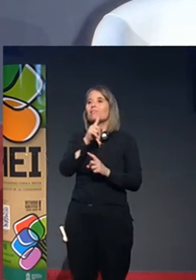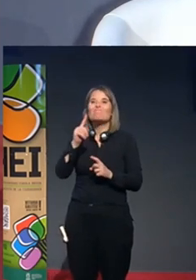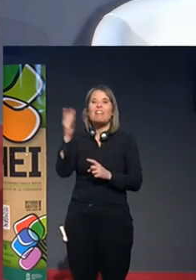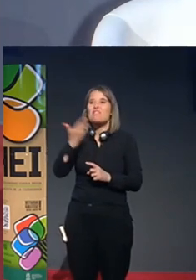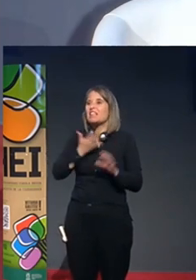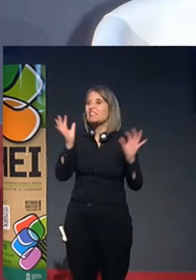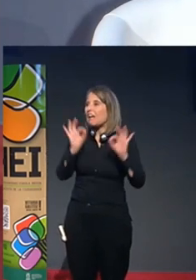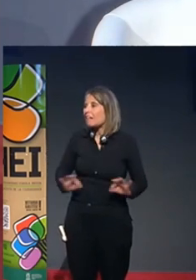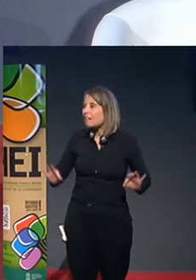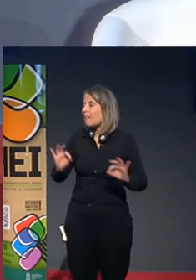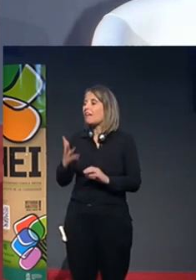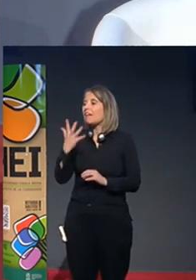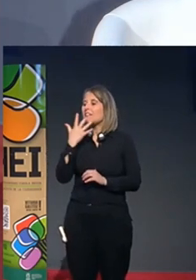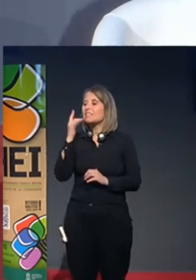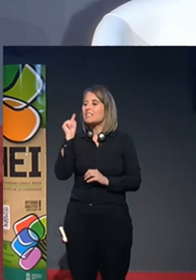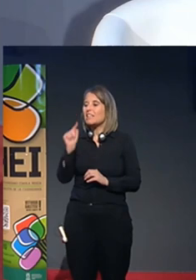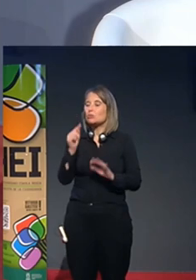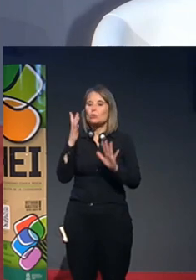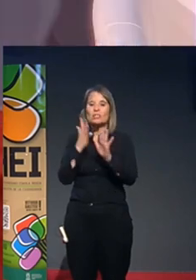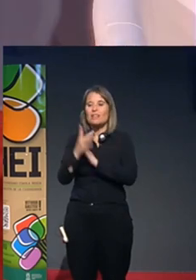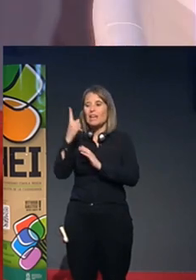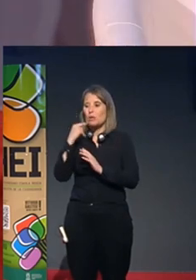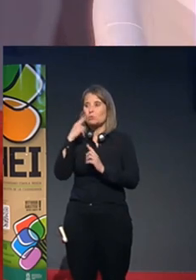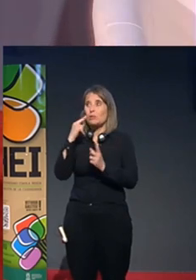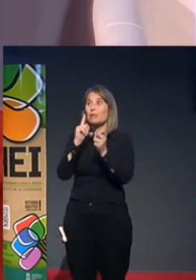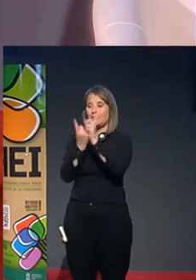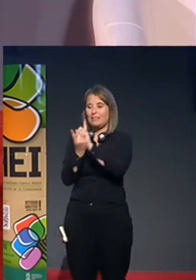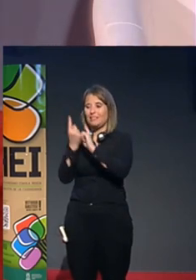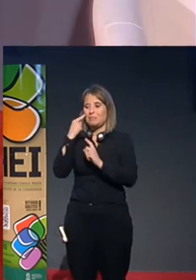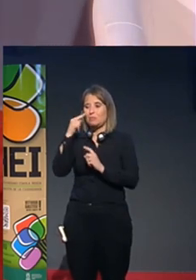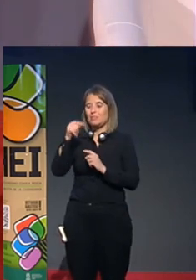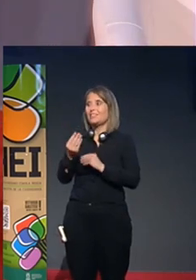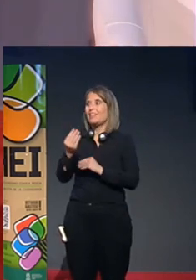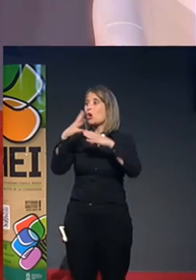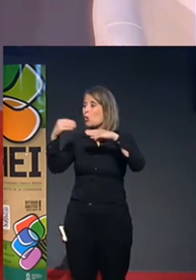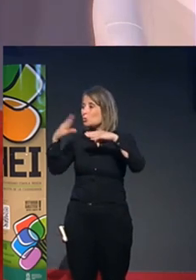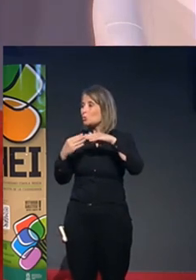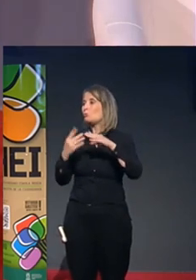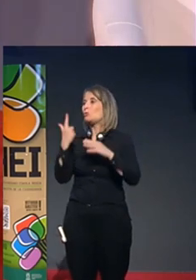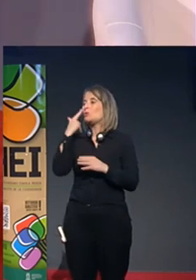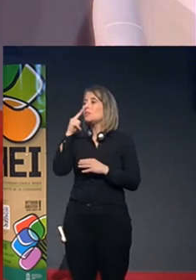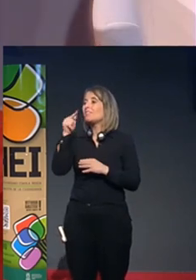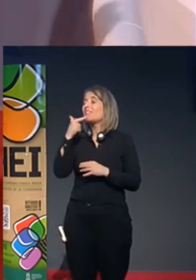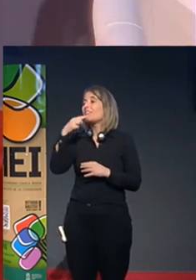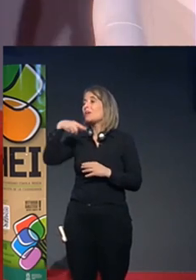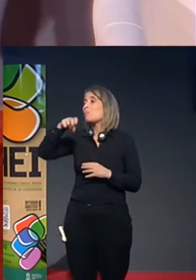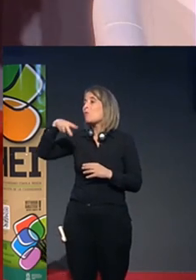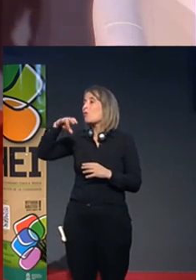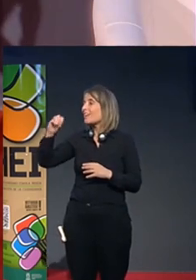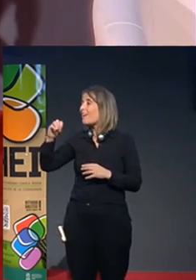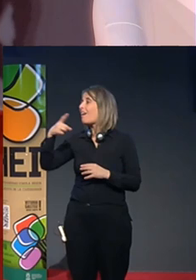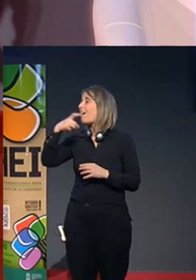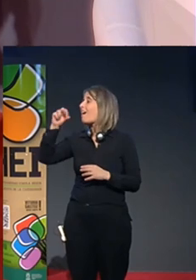corazón Si es que nos cuesta cambiar de hábitos de hábitos de consumo dice Mónica García que es la periodista que